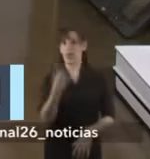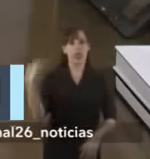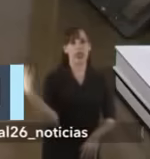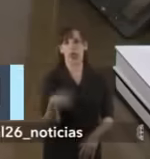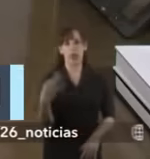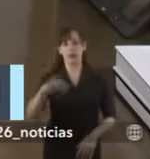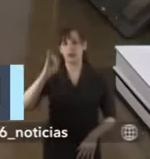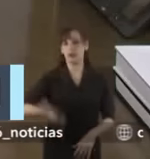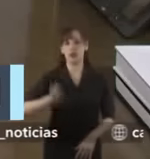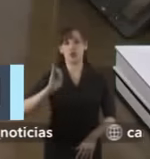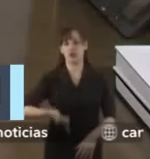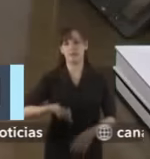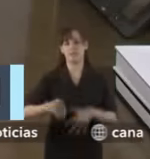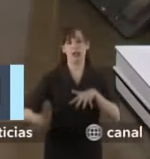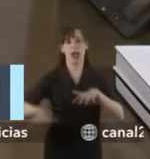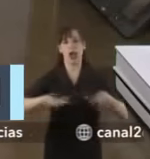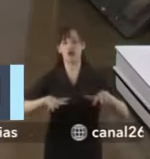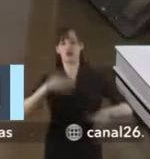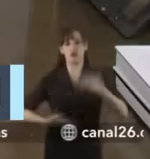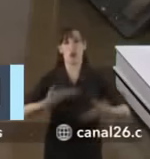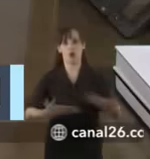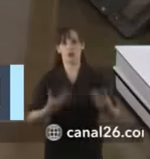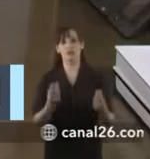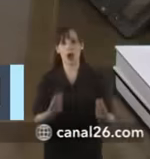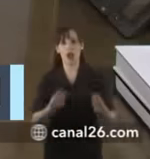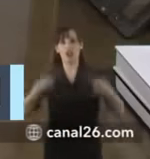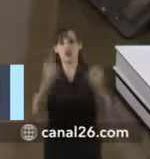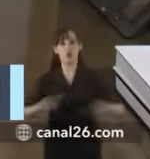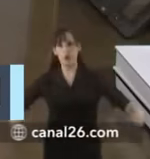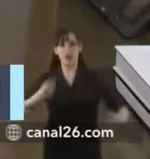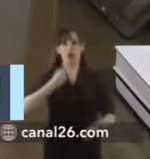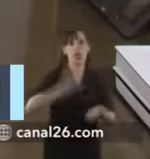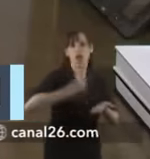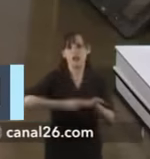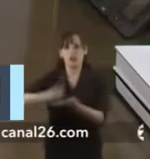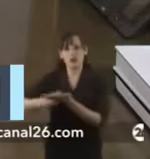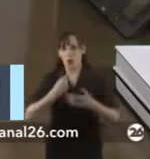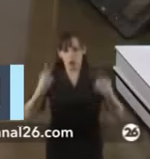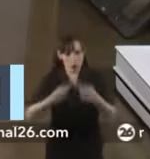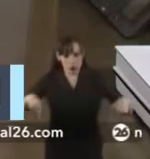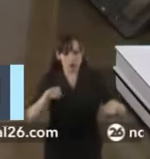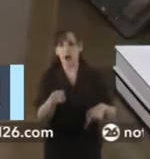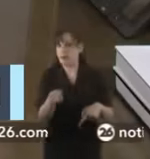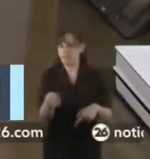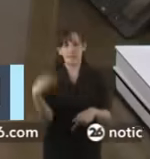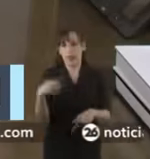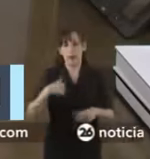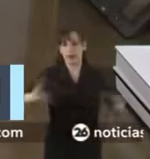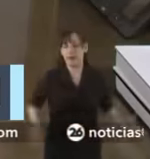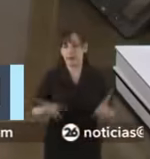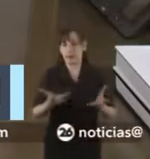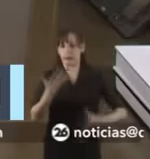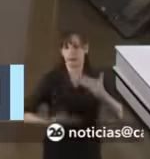contundente con la mayor cantidad de instrumentos posibles que exceden ampliamente los recursos que hemos utilizado en estas primeras